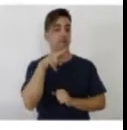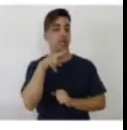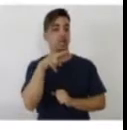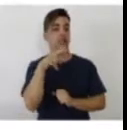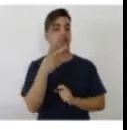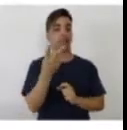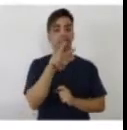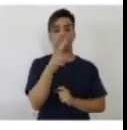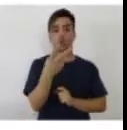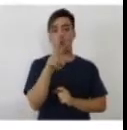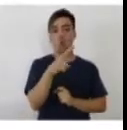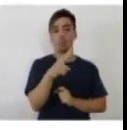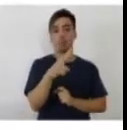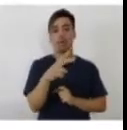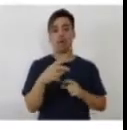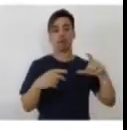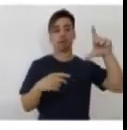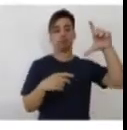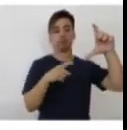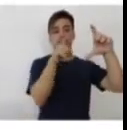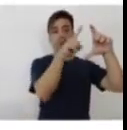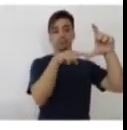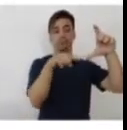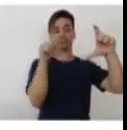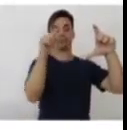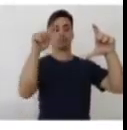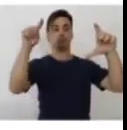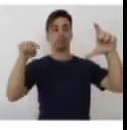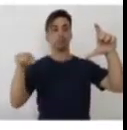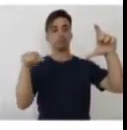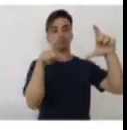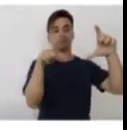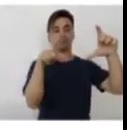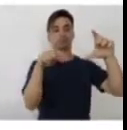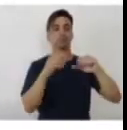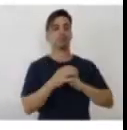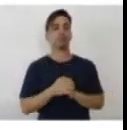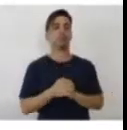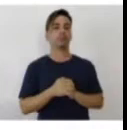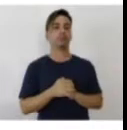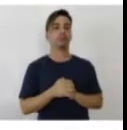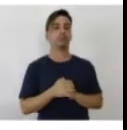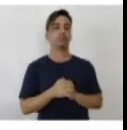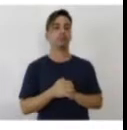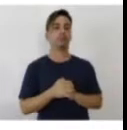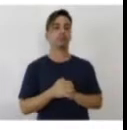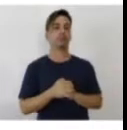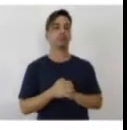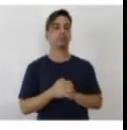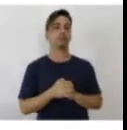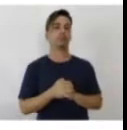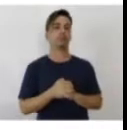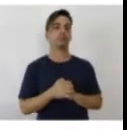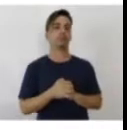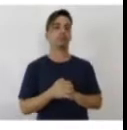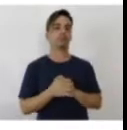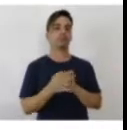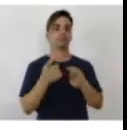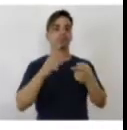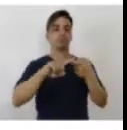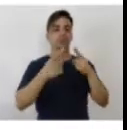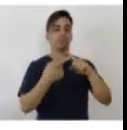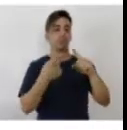de conjunto, combinando el corchete para el caso de el extremo que pertenece y